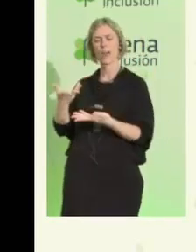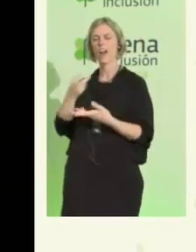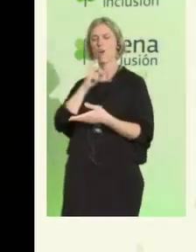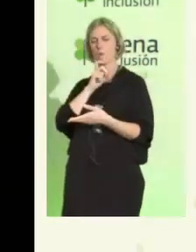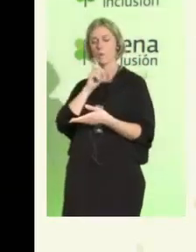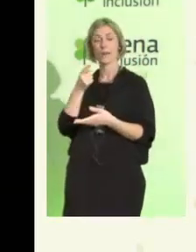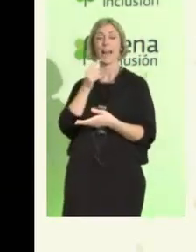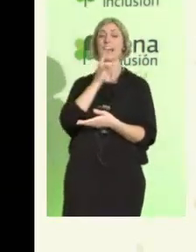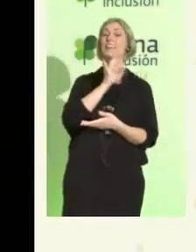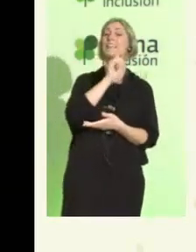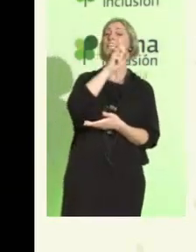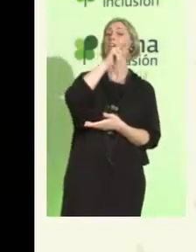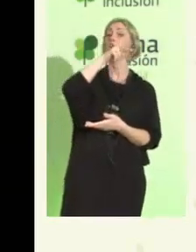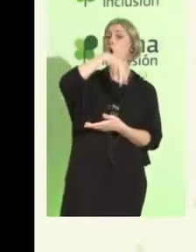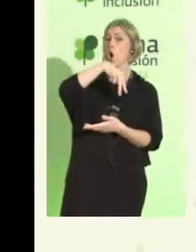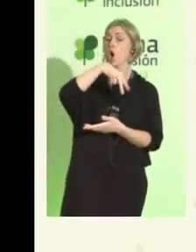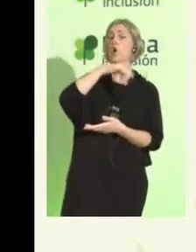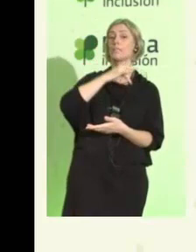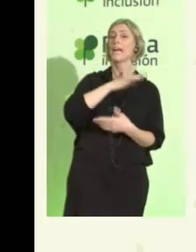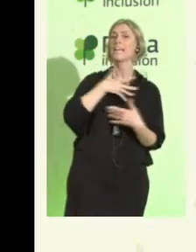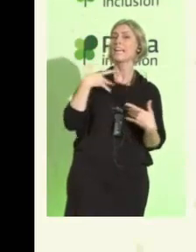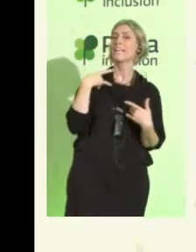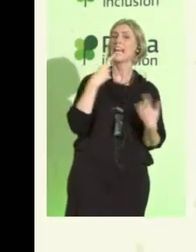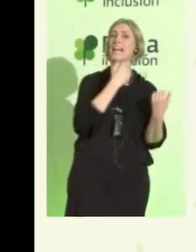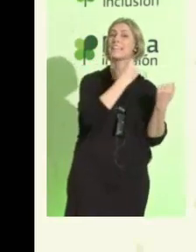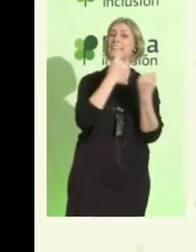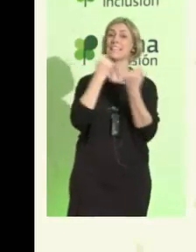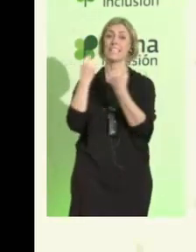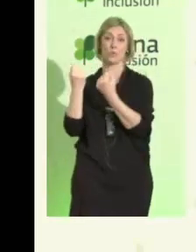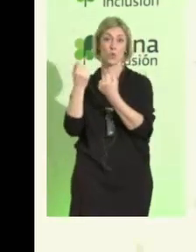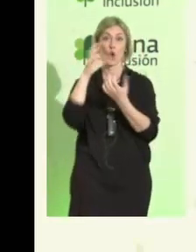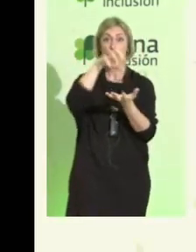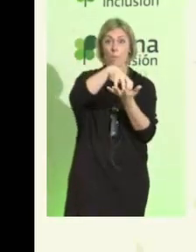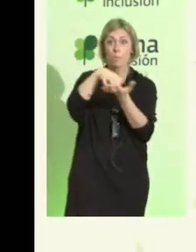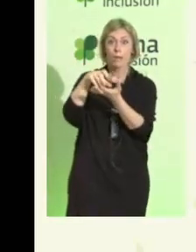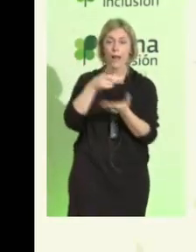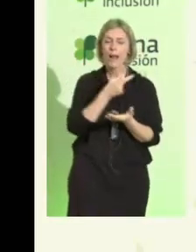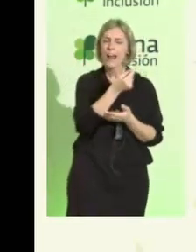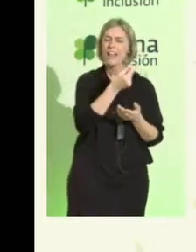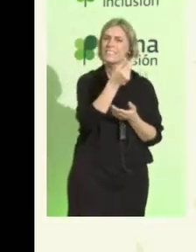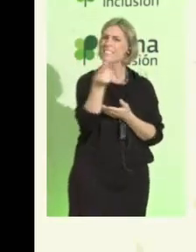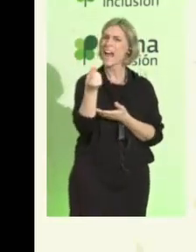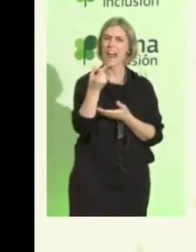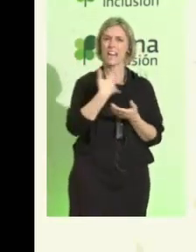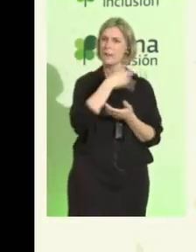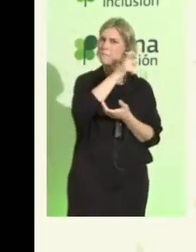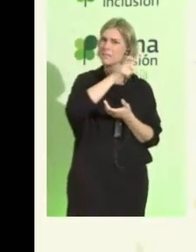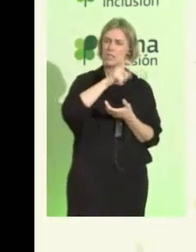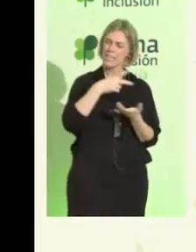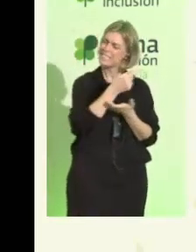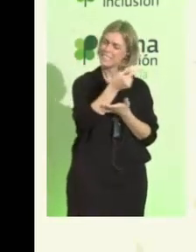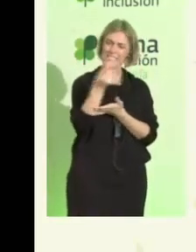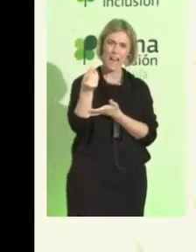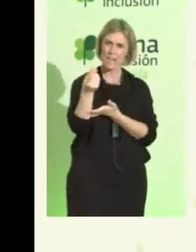era ayudarle a salir gente de las instituciones. ¿Y cuáles eran las pasiones? Y una de las cosas es que